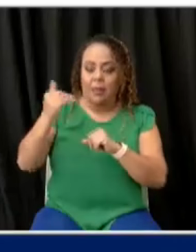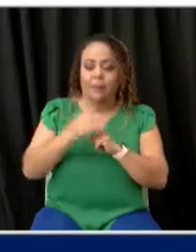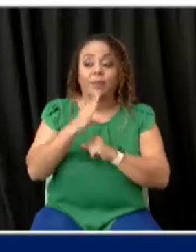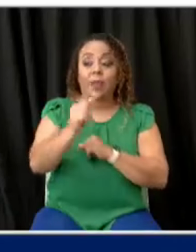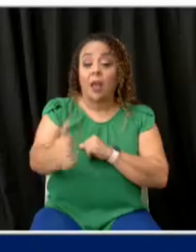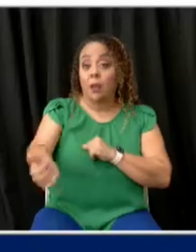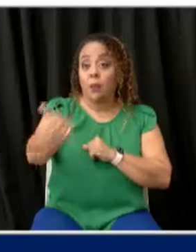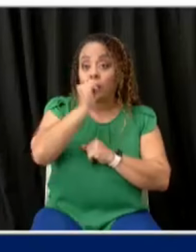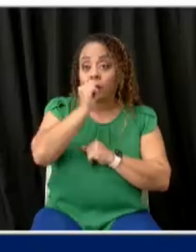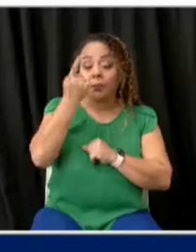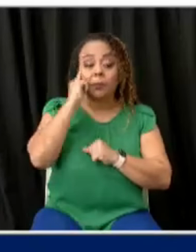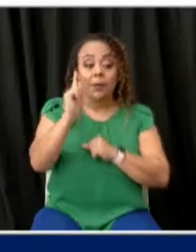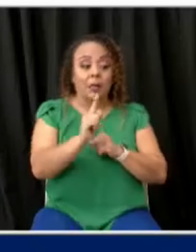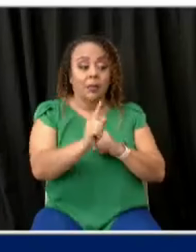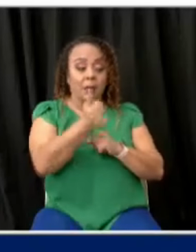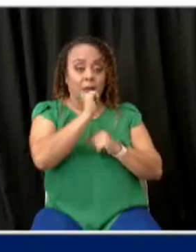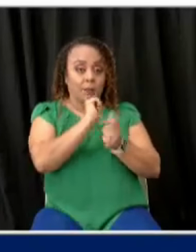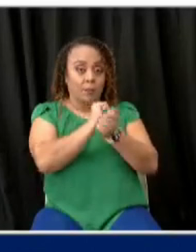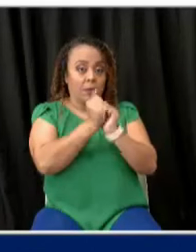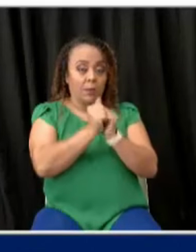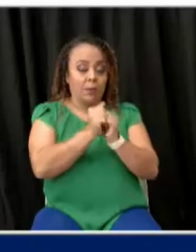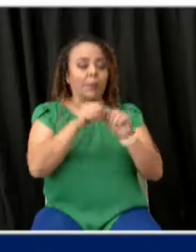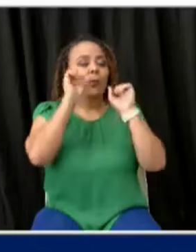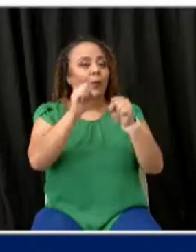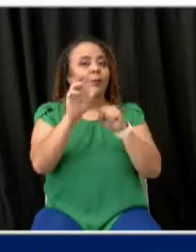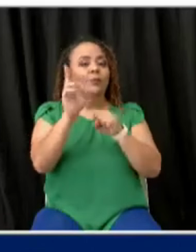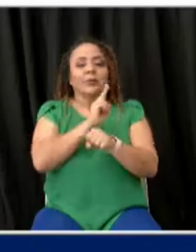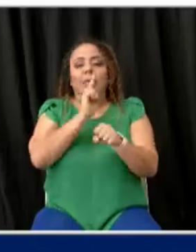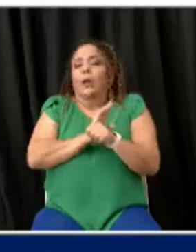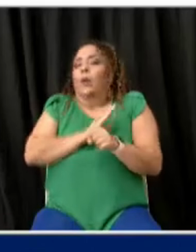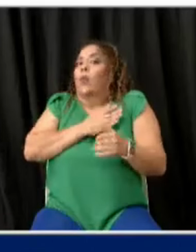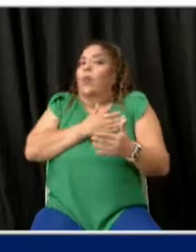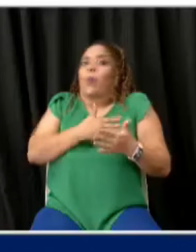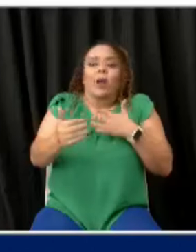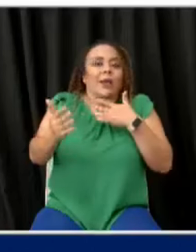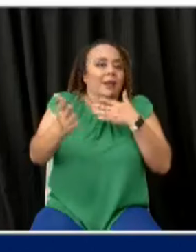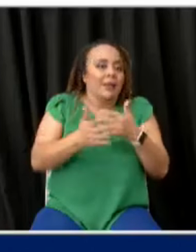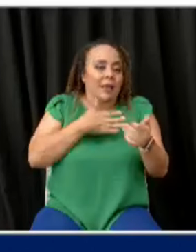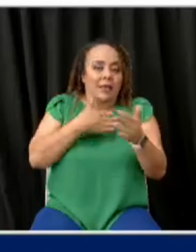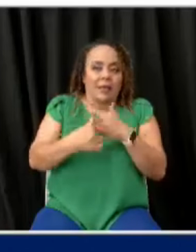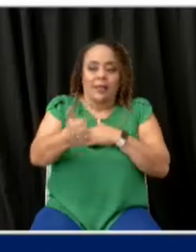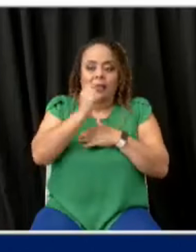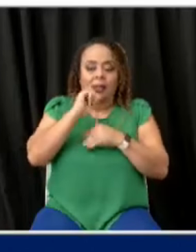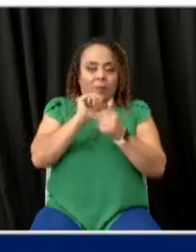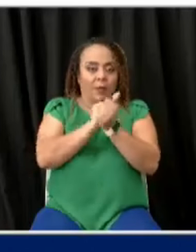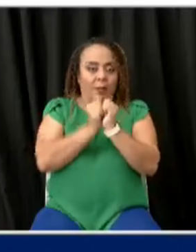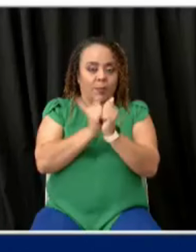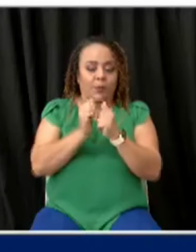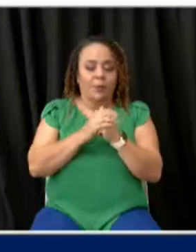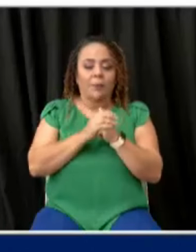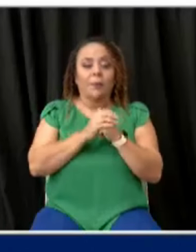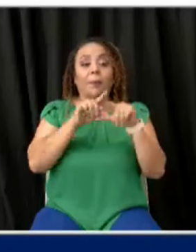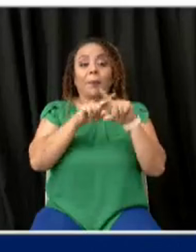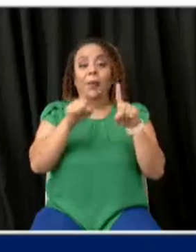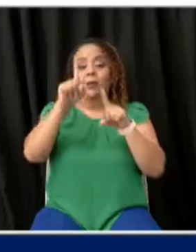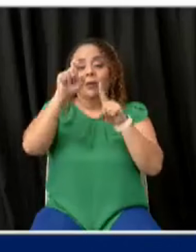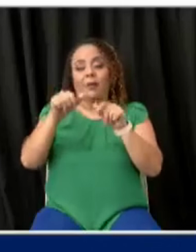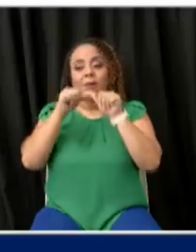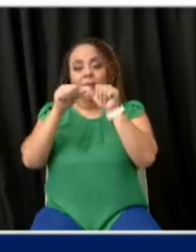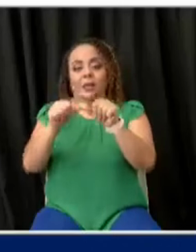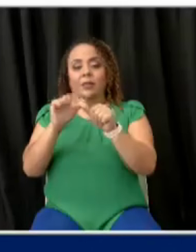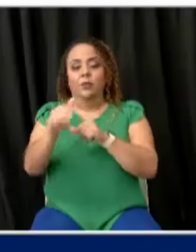para deporte, puede usar cualquier hidratante para deporte, mientras mantenga